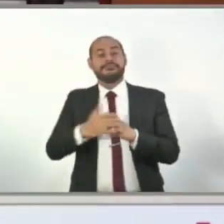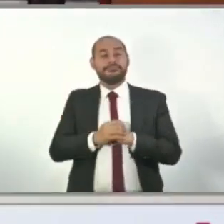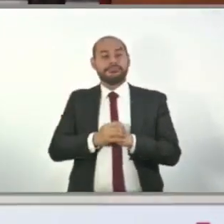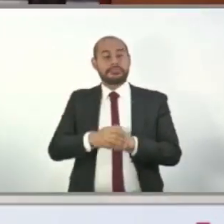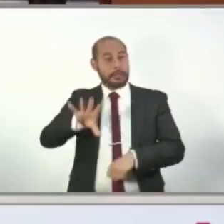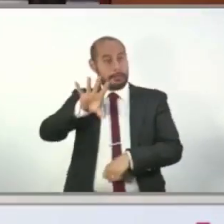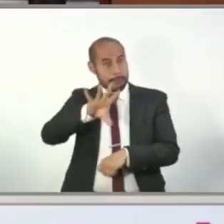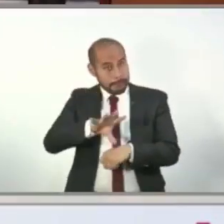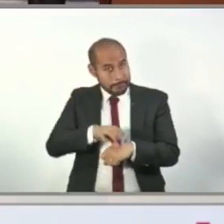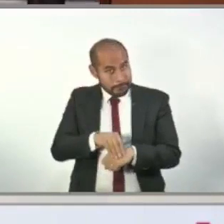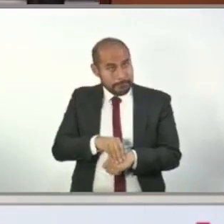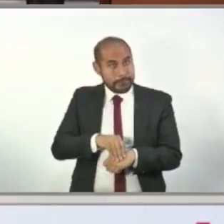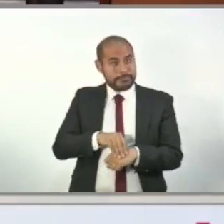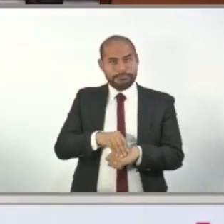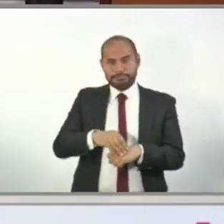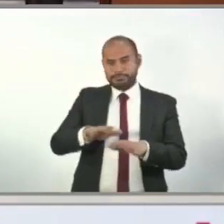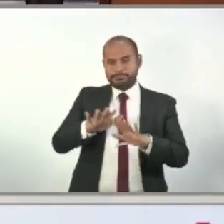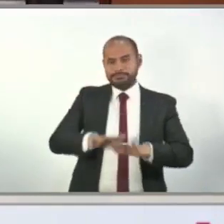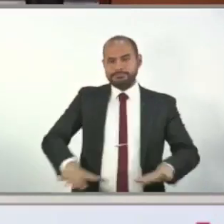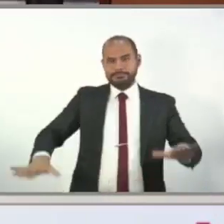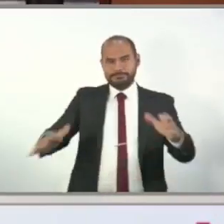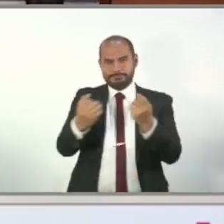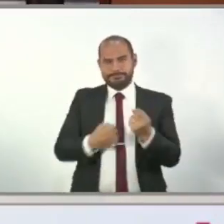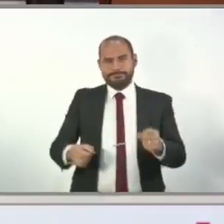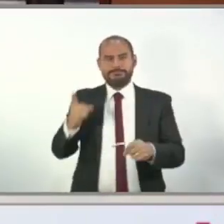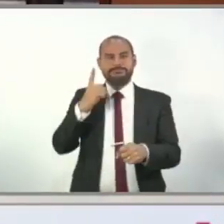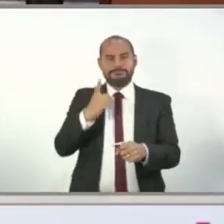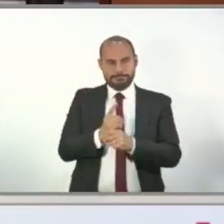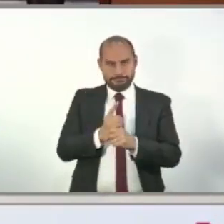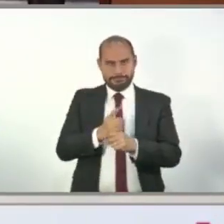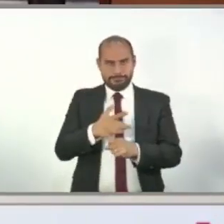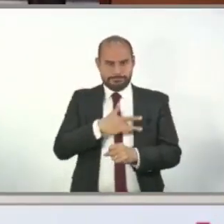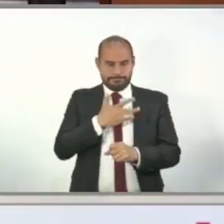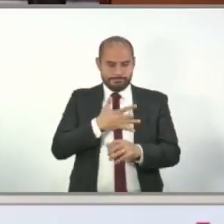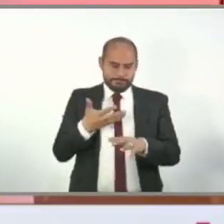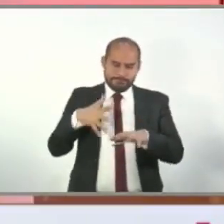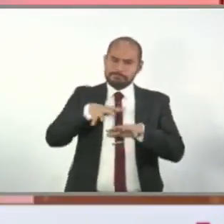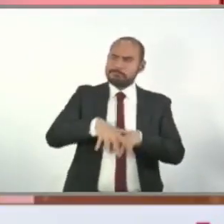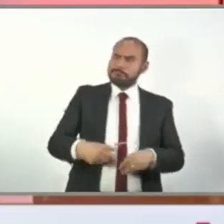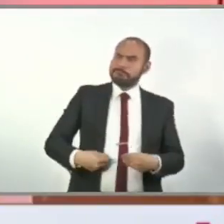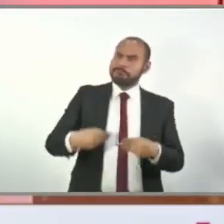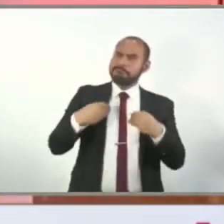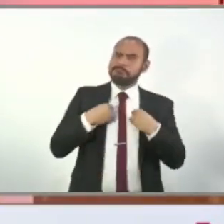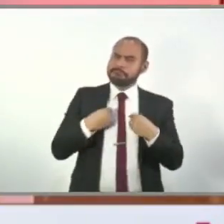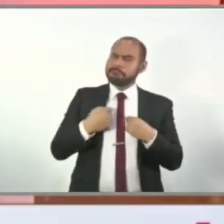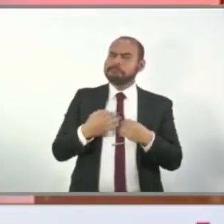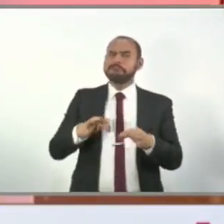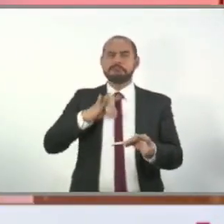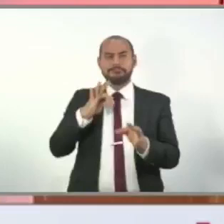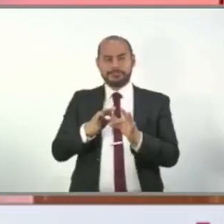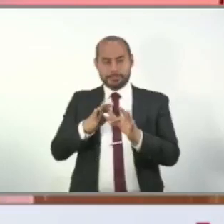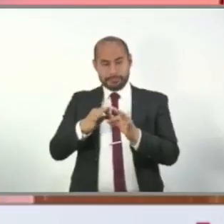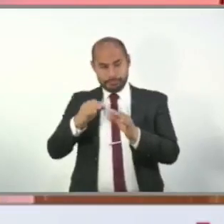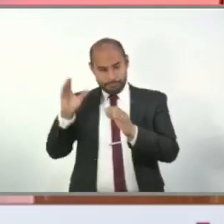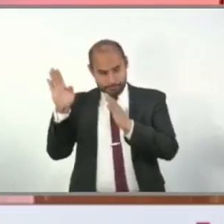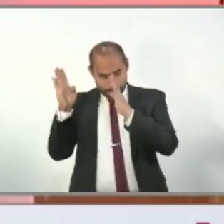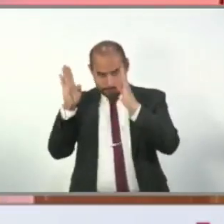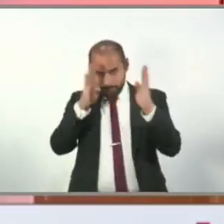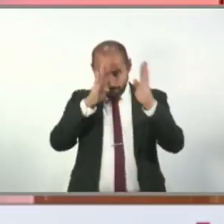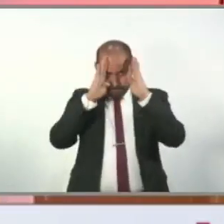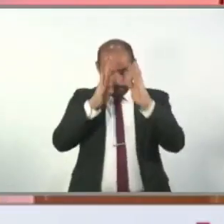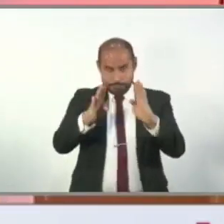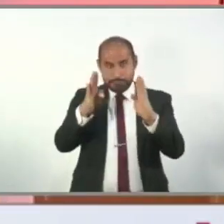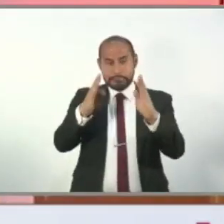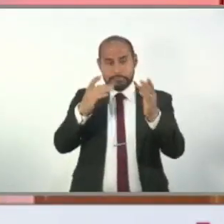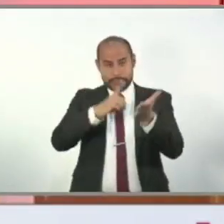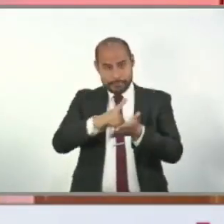permitan a la sociedad reconstruir un sentido de integralidad de la vida, que ponga en el centro el derecho de todas las